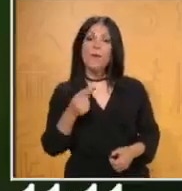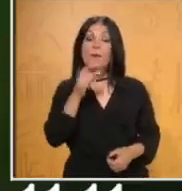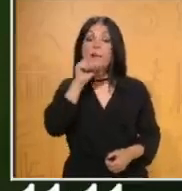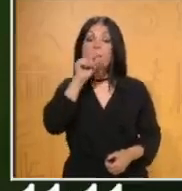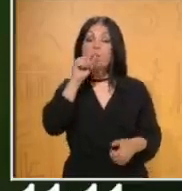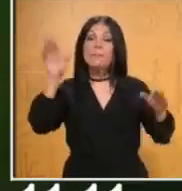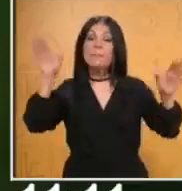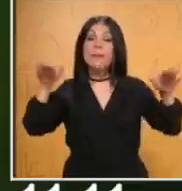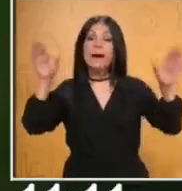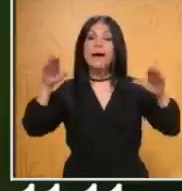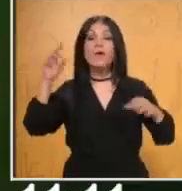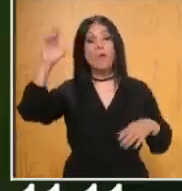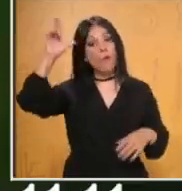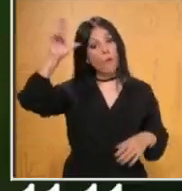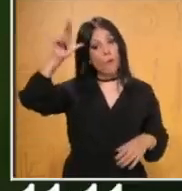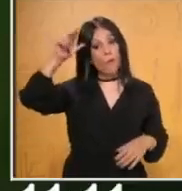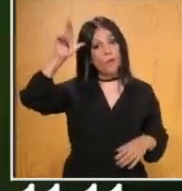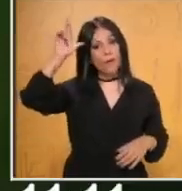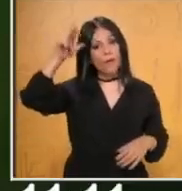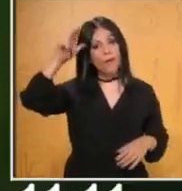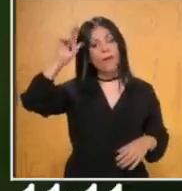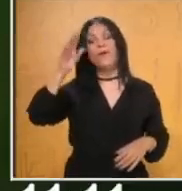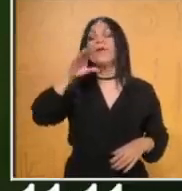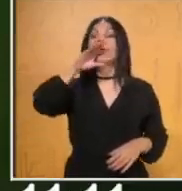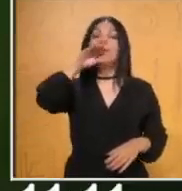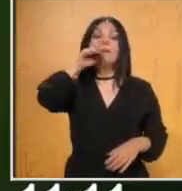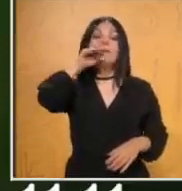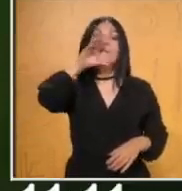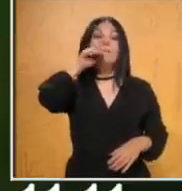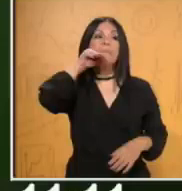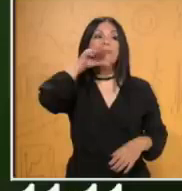pájaro, conejo, pato.